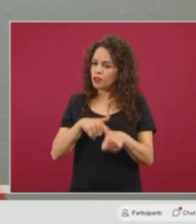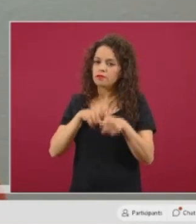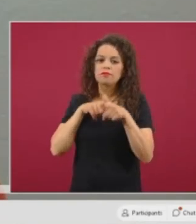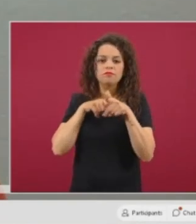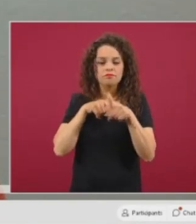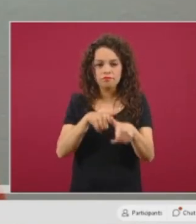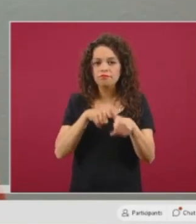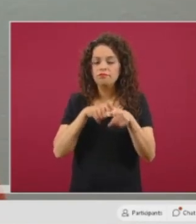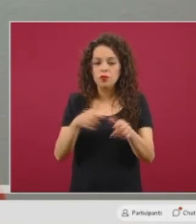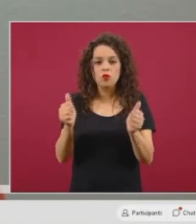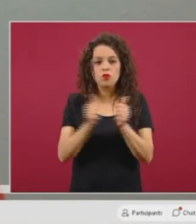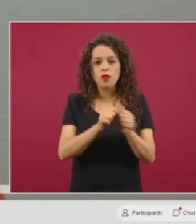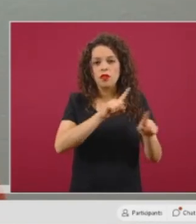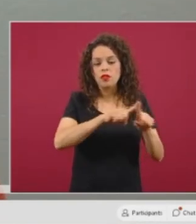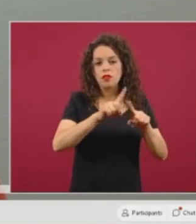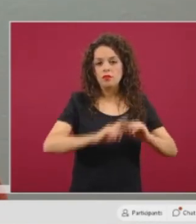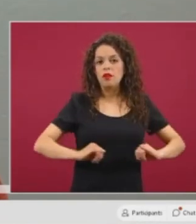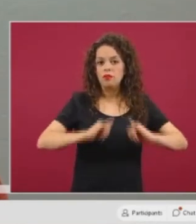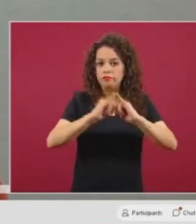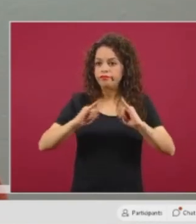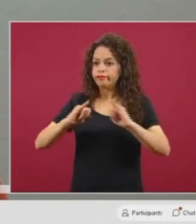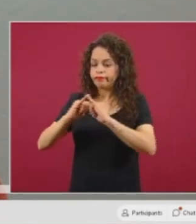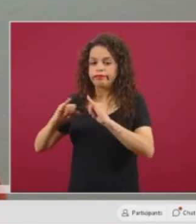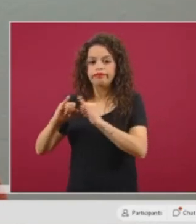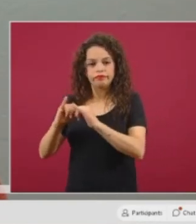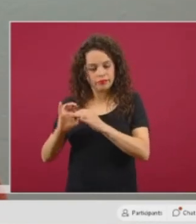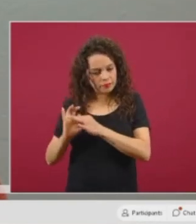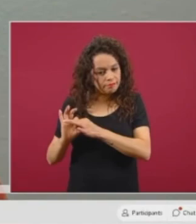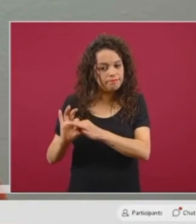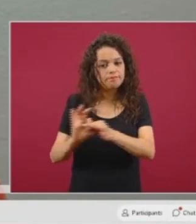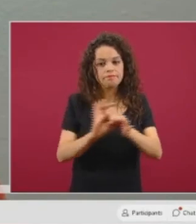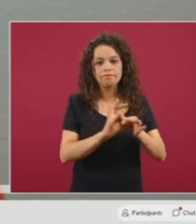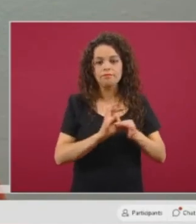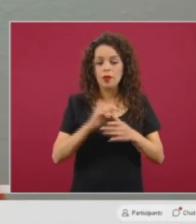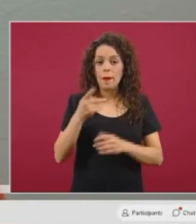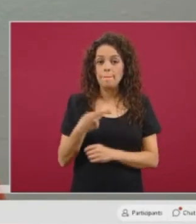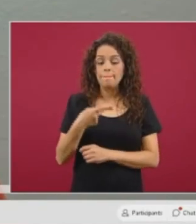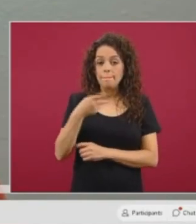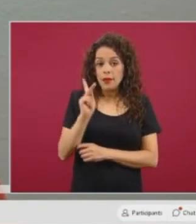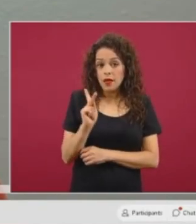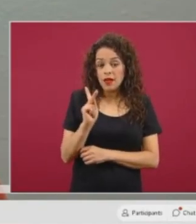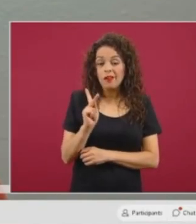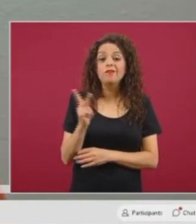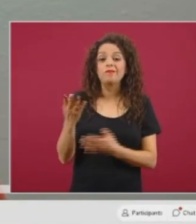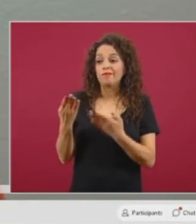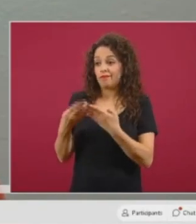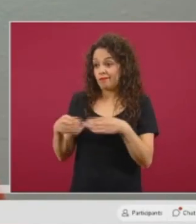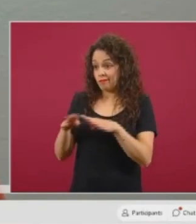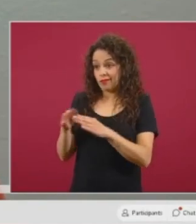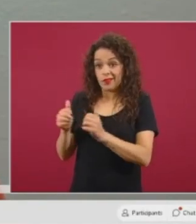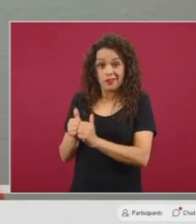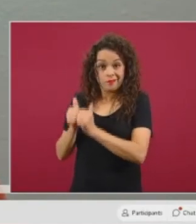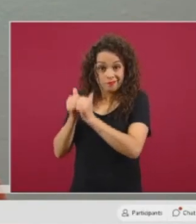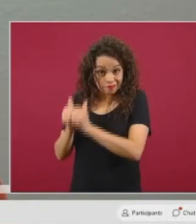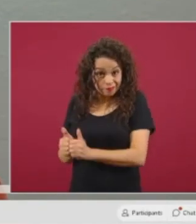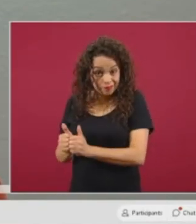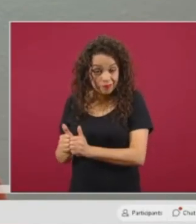las diferentes dependencias, pero evidentemente el tener que quedarse en casa, el tener